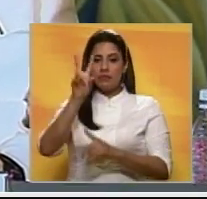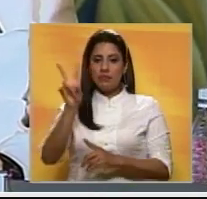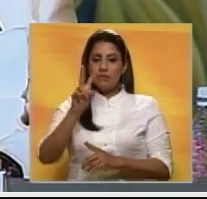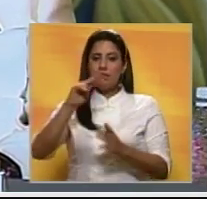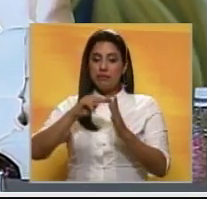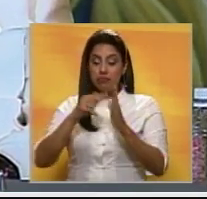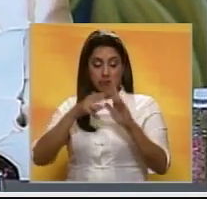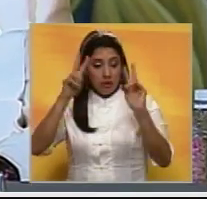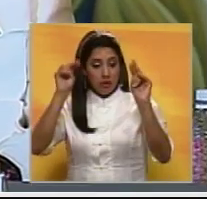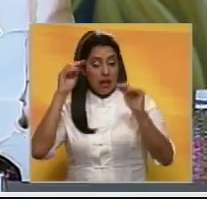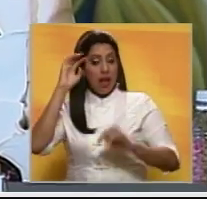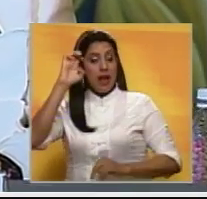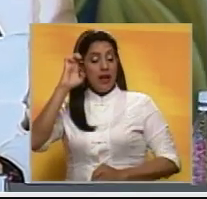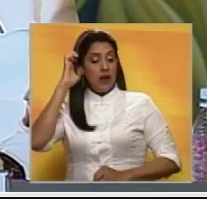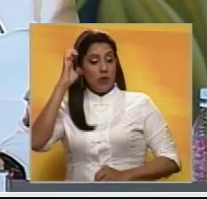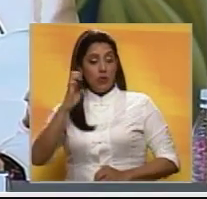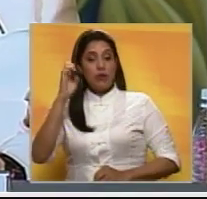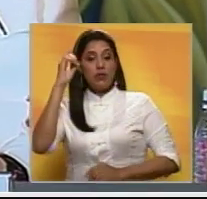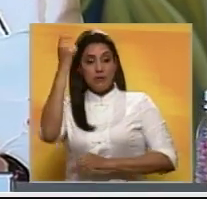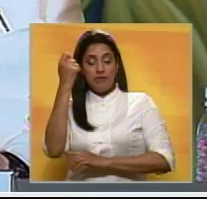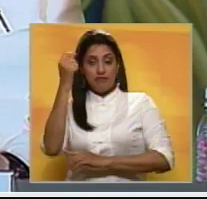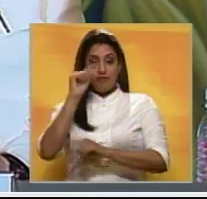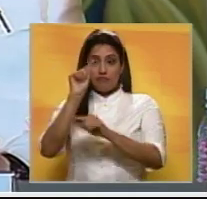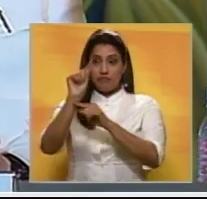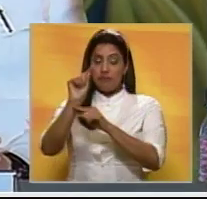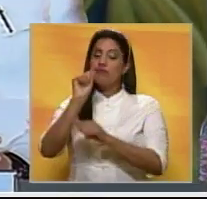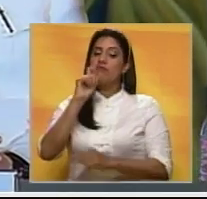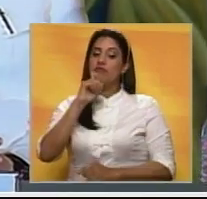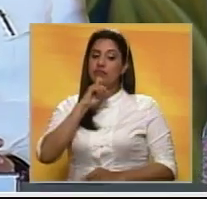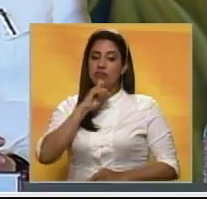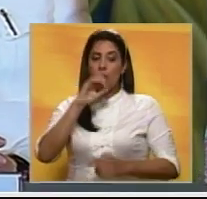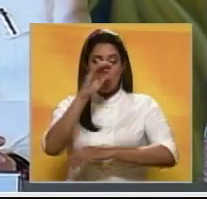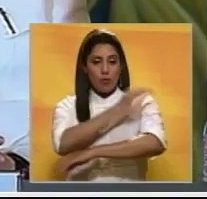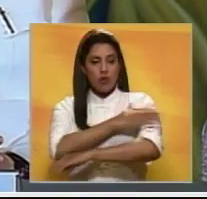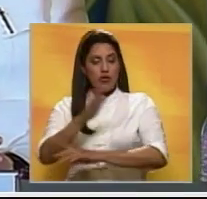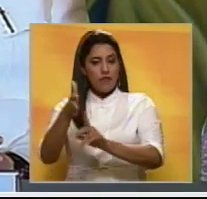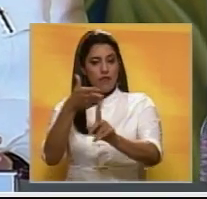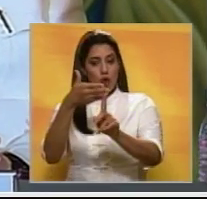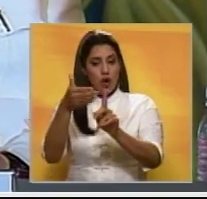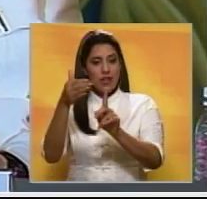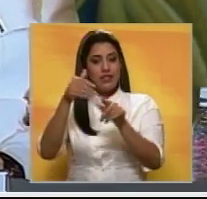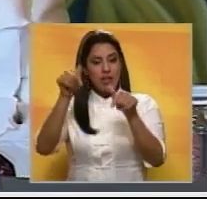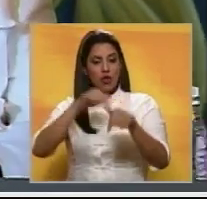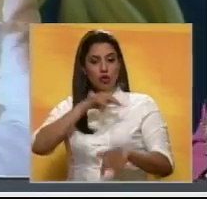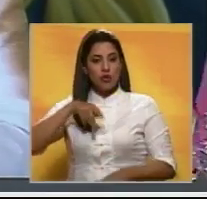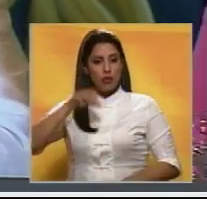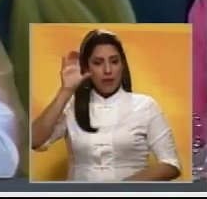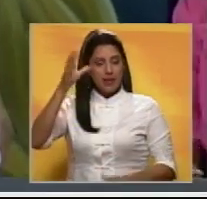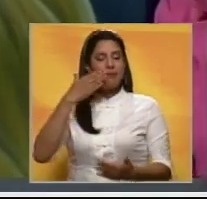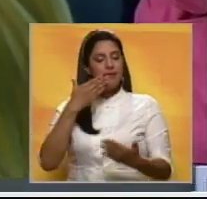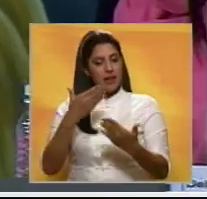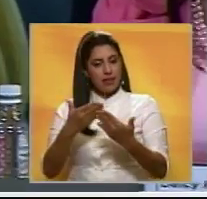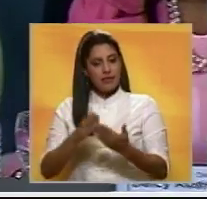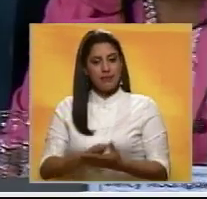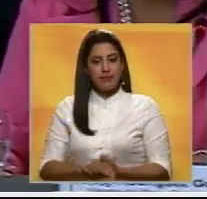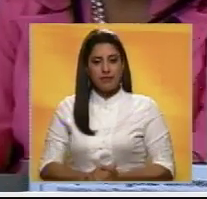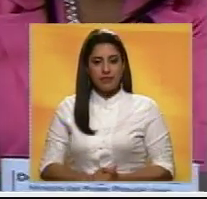que, según el eurodiputado Javier Couso, legitima a la oposición violenta en nuestro país. Gracias.